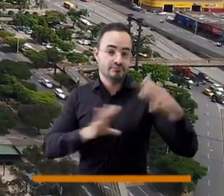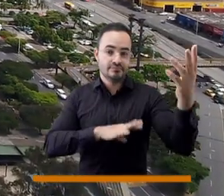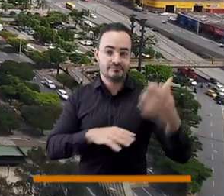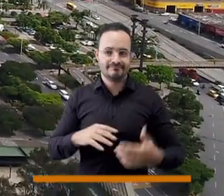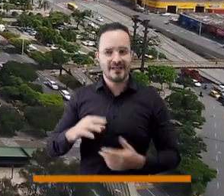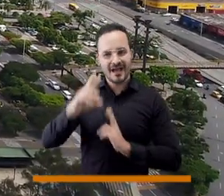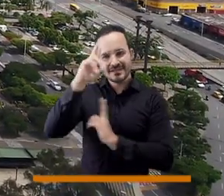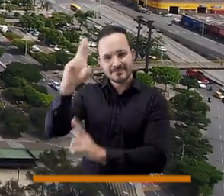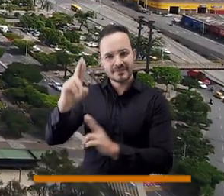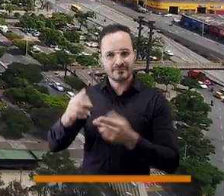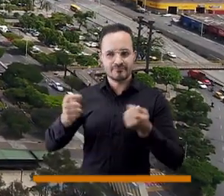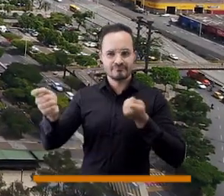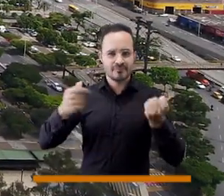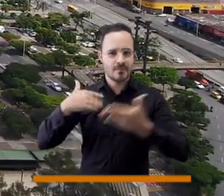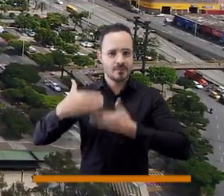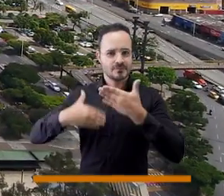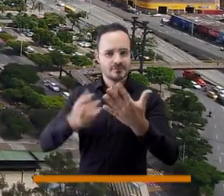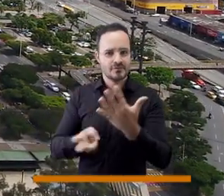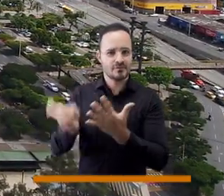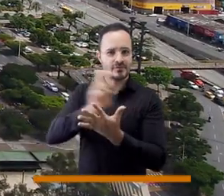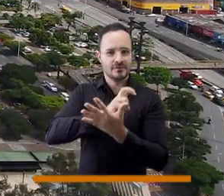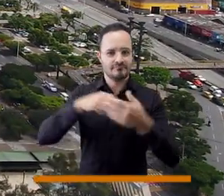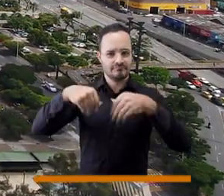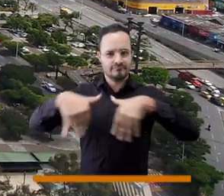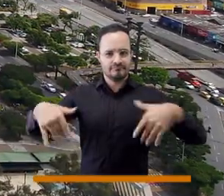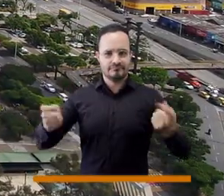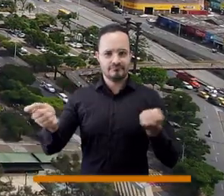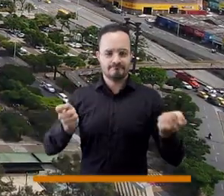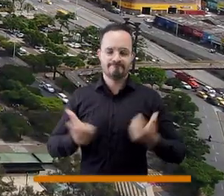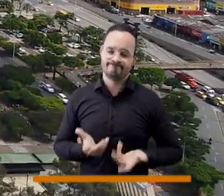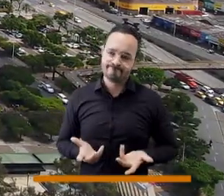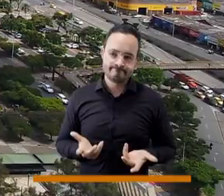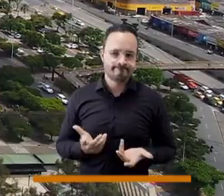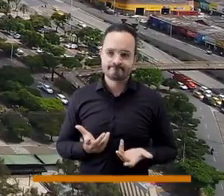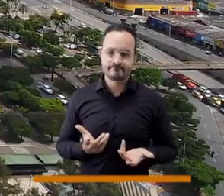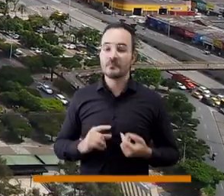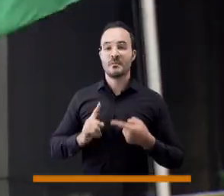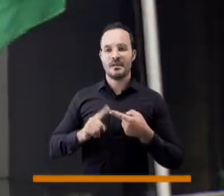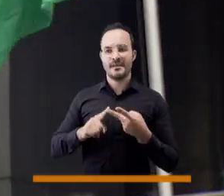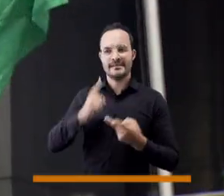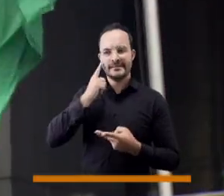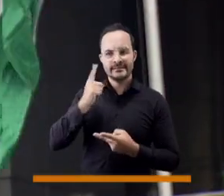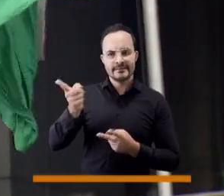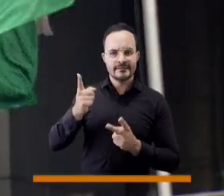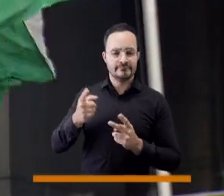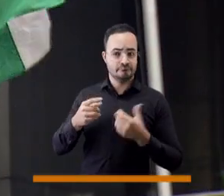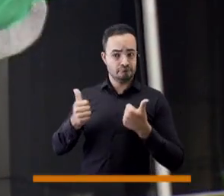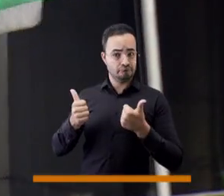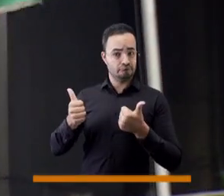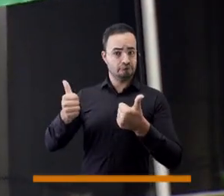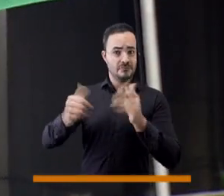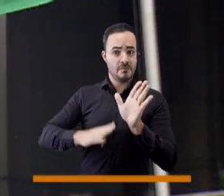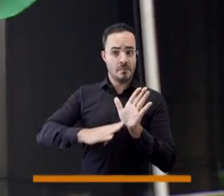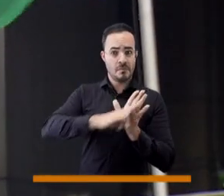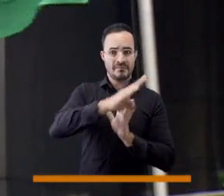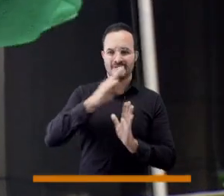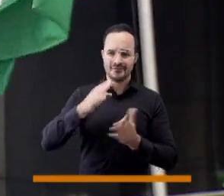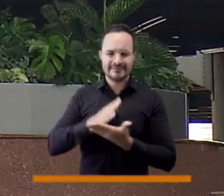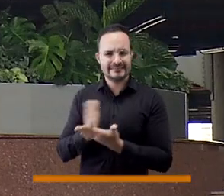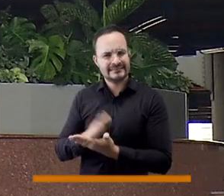gobierno corporativo. EPM ha estado en unos altos y bajos sin precedentes que han generado un